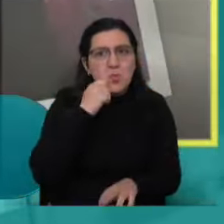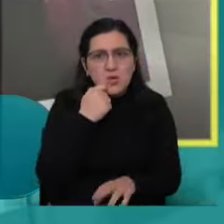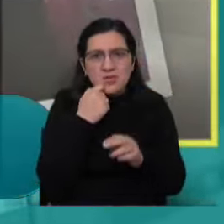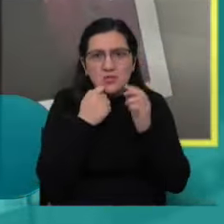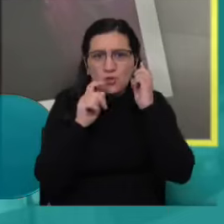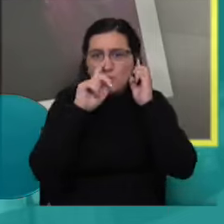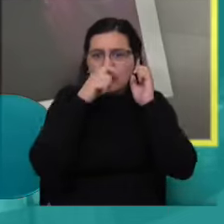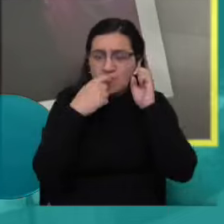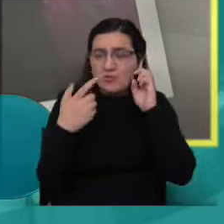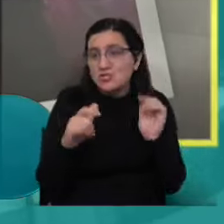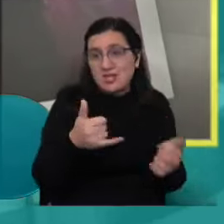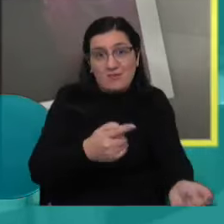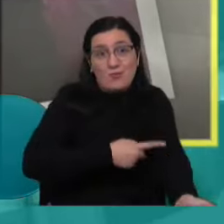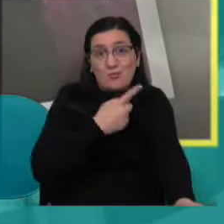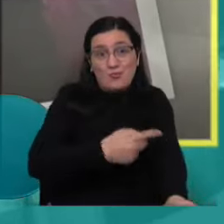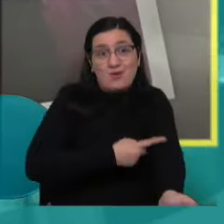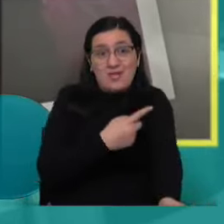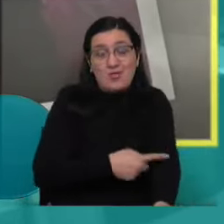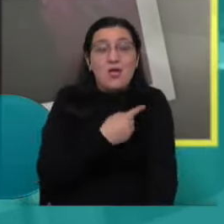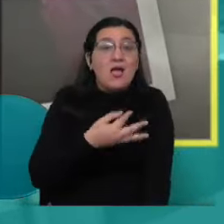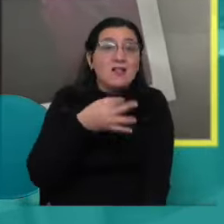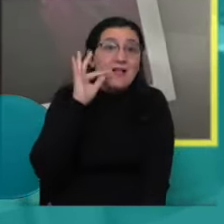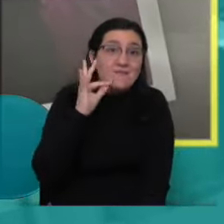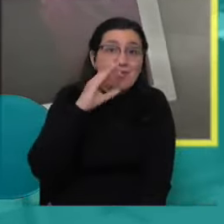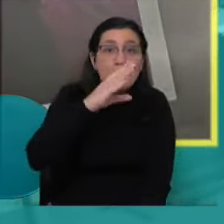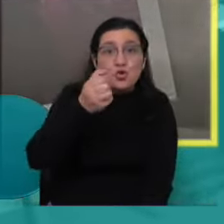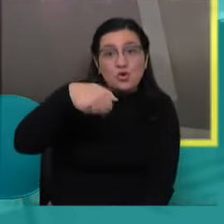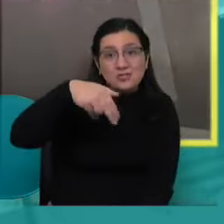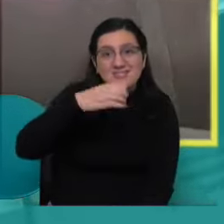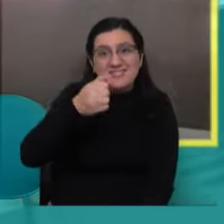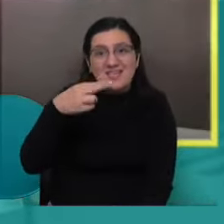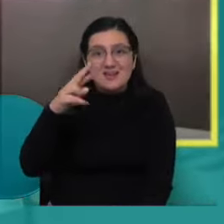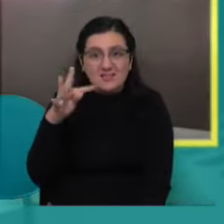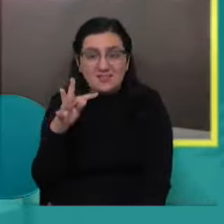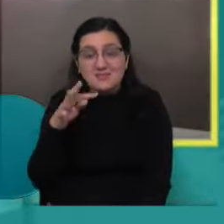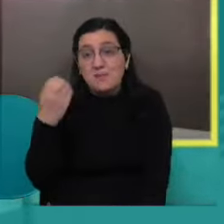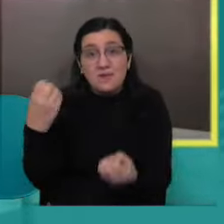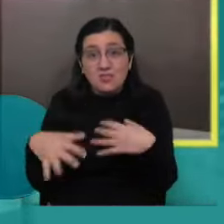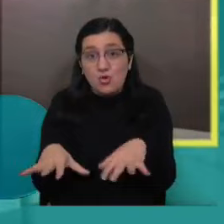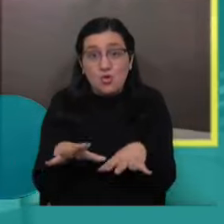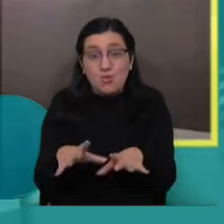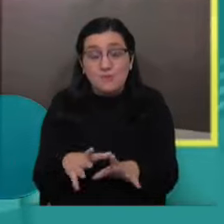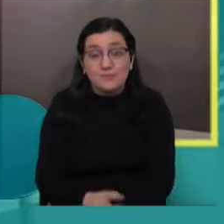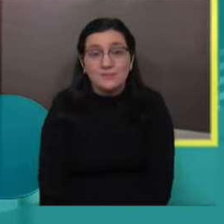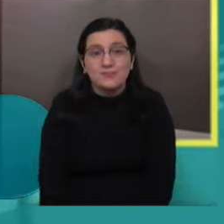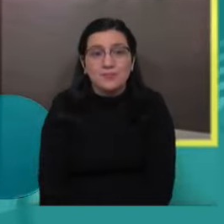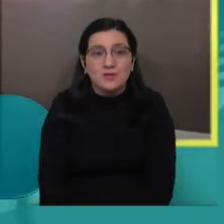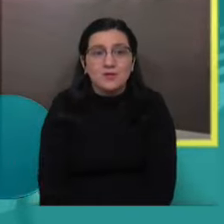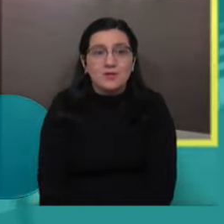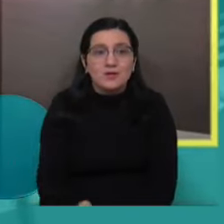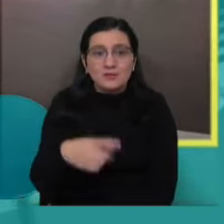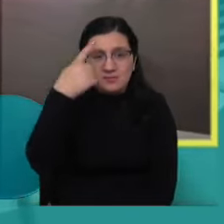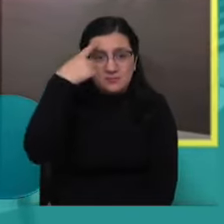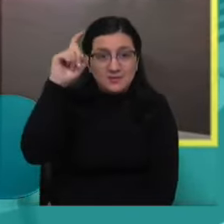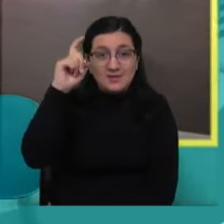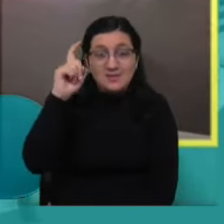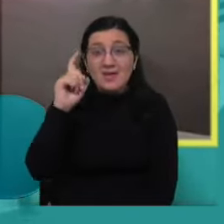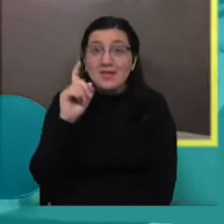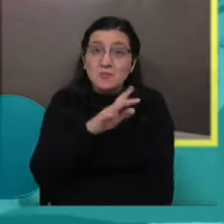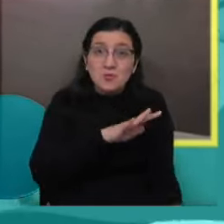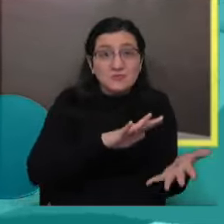Montevideo estaba muy acostumbrado al al café concert que que se perdió durante un periodo de tiempo y bueno la idea era como que fuera un poquito